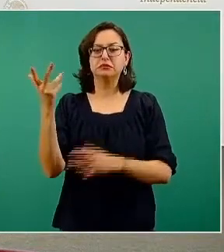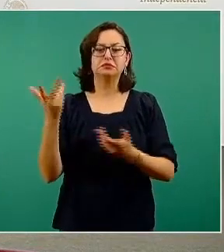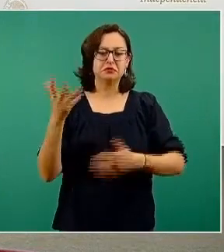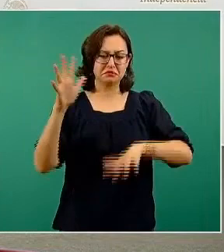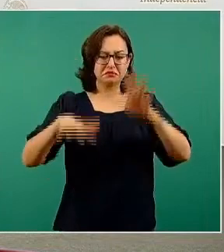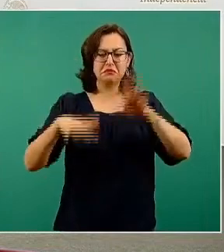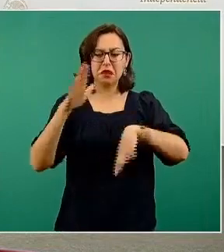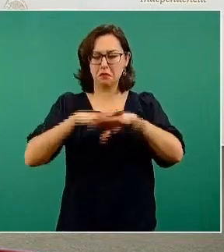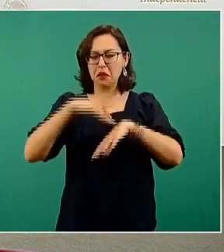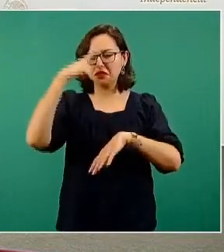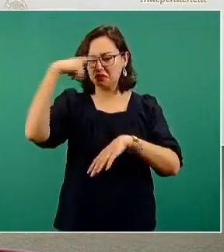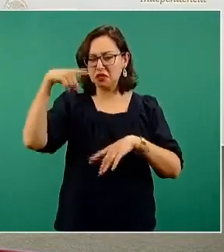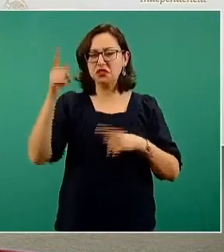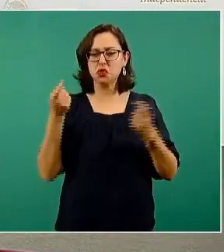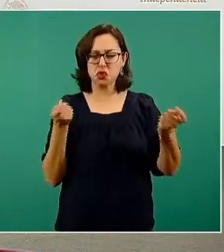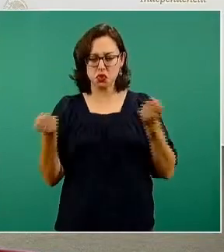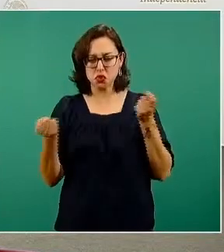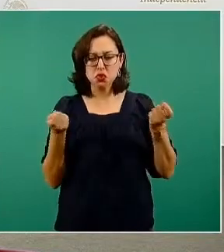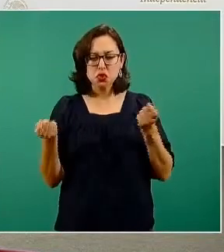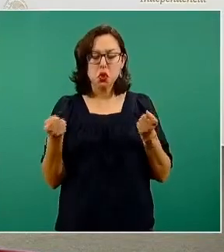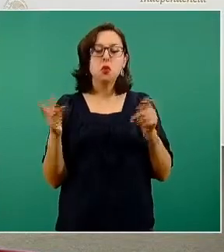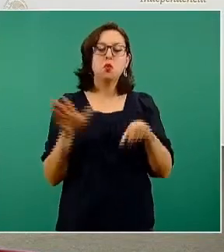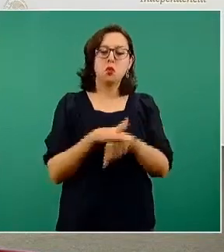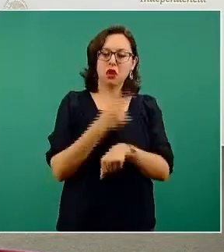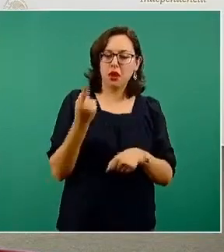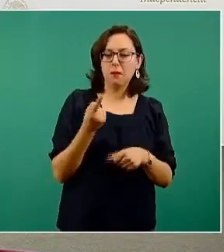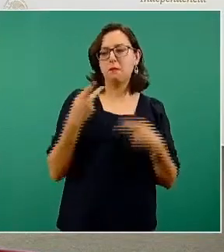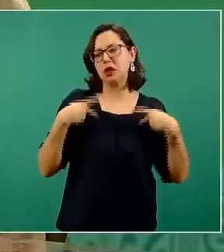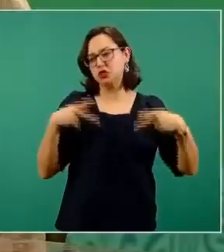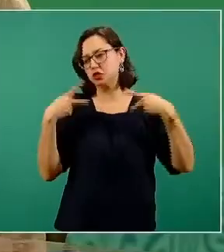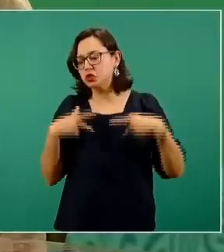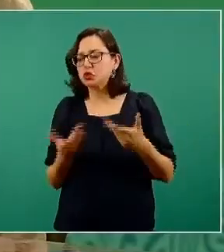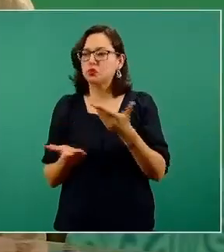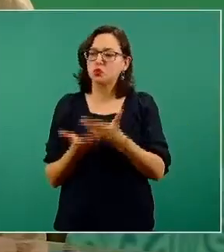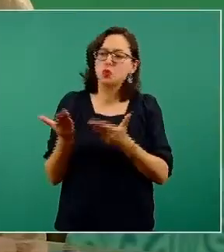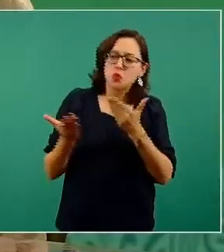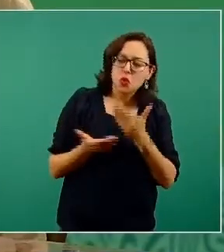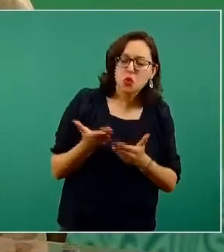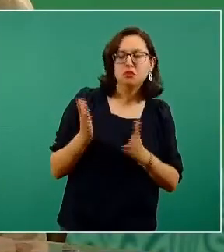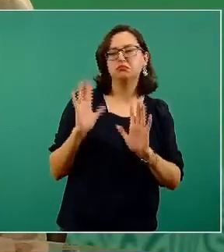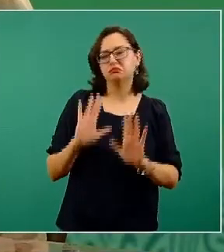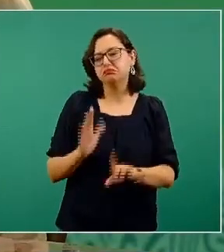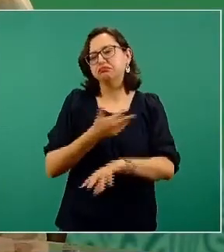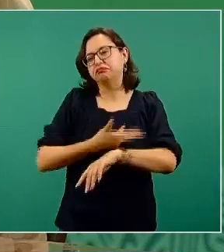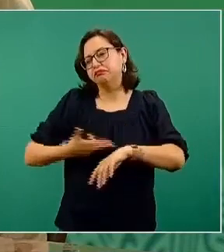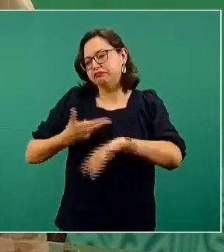afluencia y se podía programar. Conforme nos fuimos acercando, pues había que tener